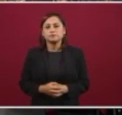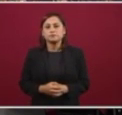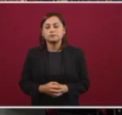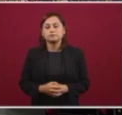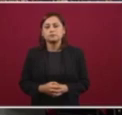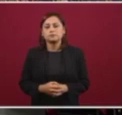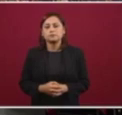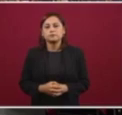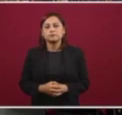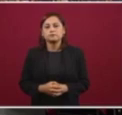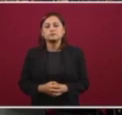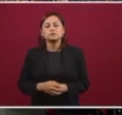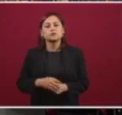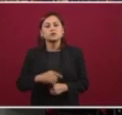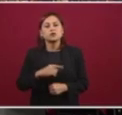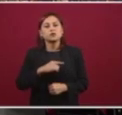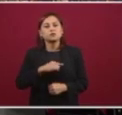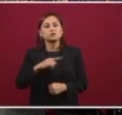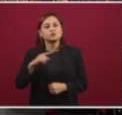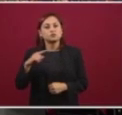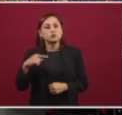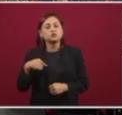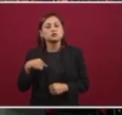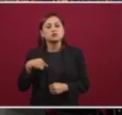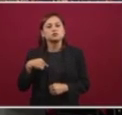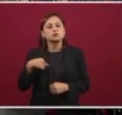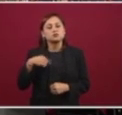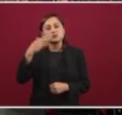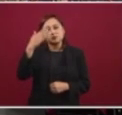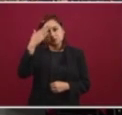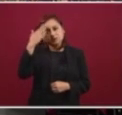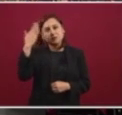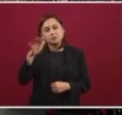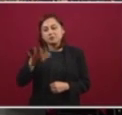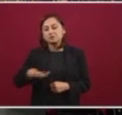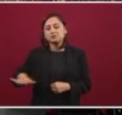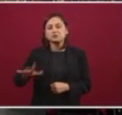los pueblos más olvidados, pobres del país,